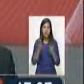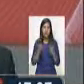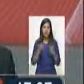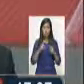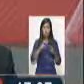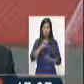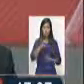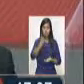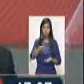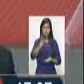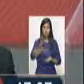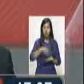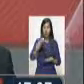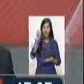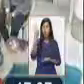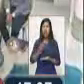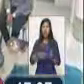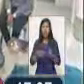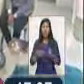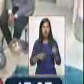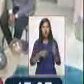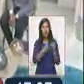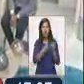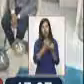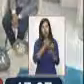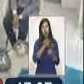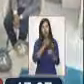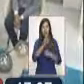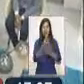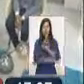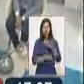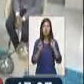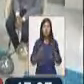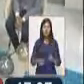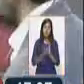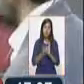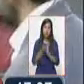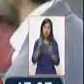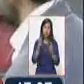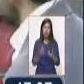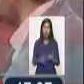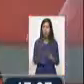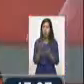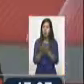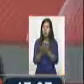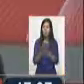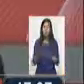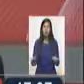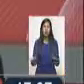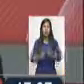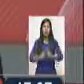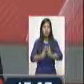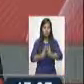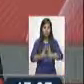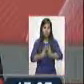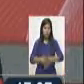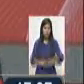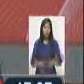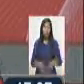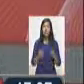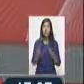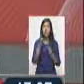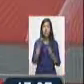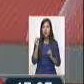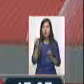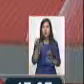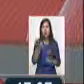estudiaste y lo que quieres hacer para tu país lo puedas desarrollar, acabar la industrialización del país. Reconociendo prioridades y hasta